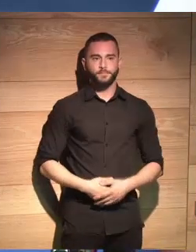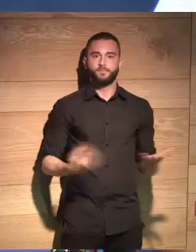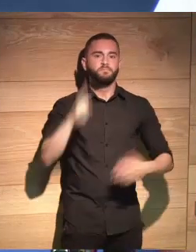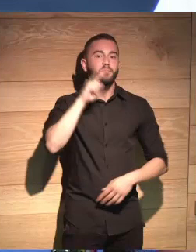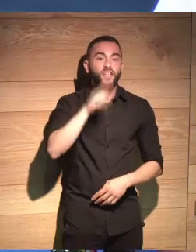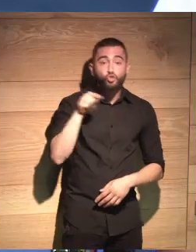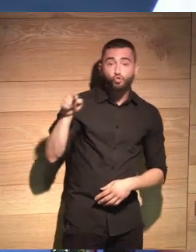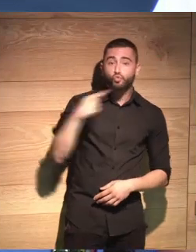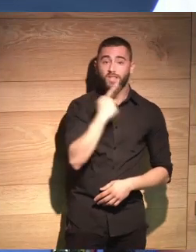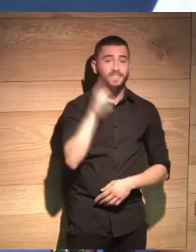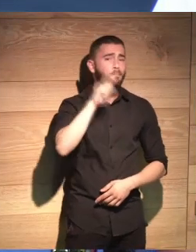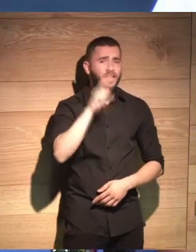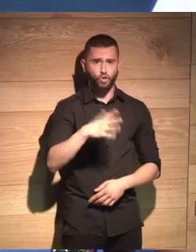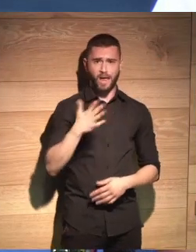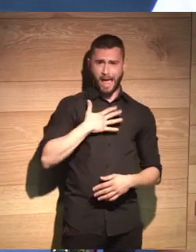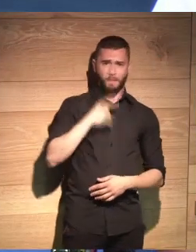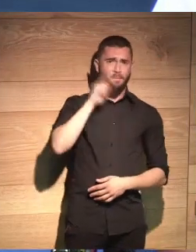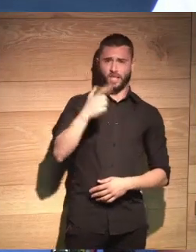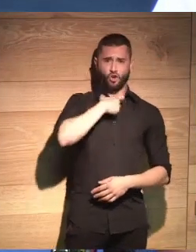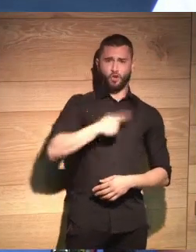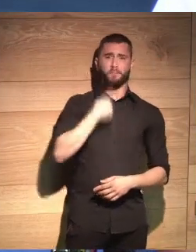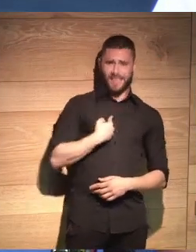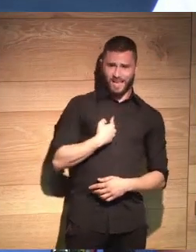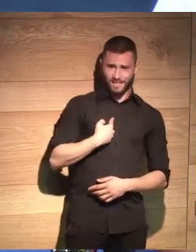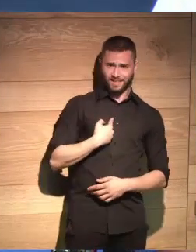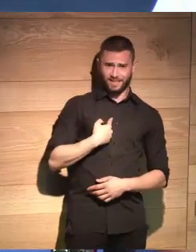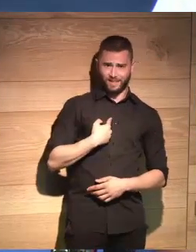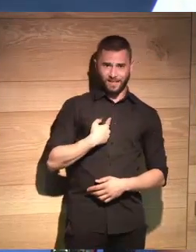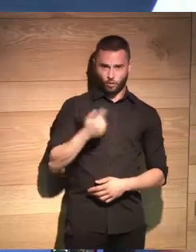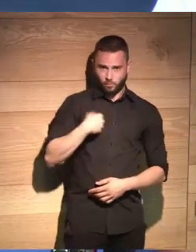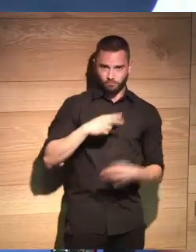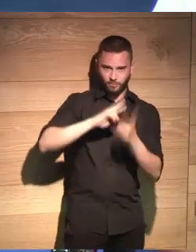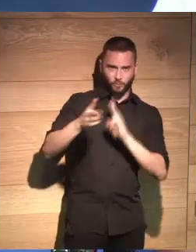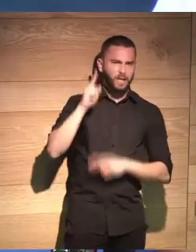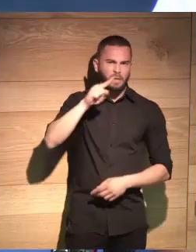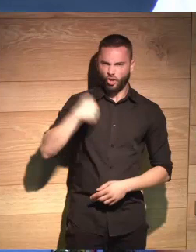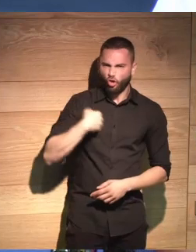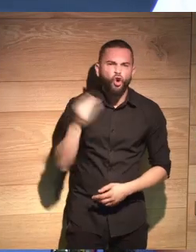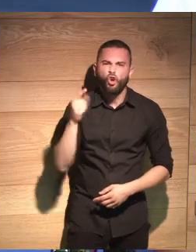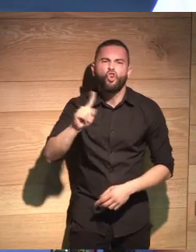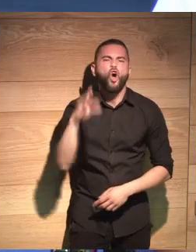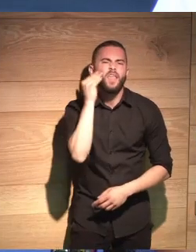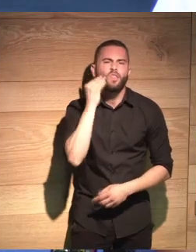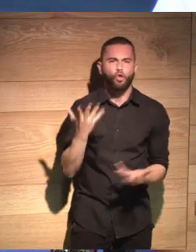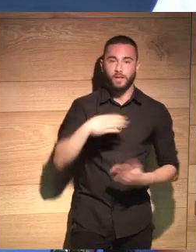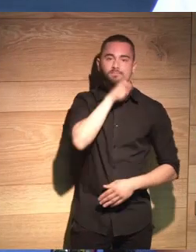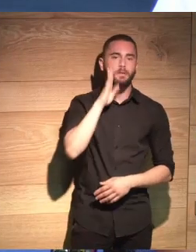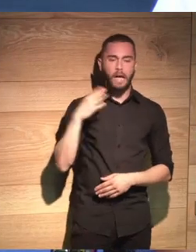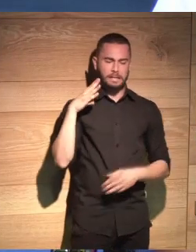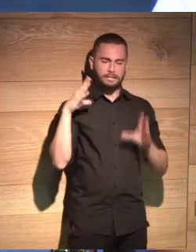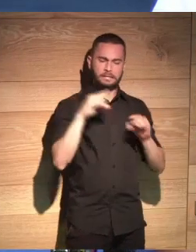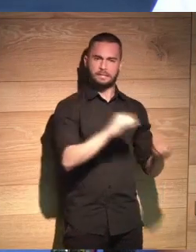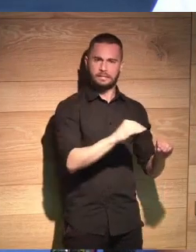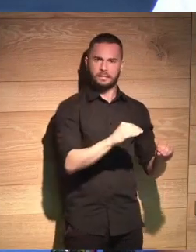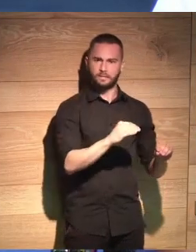Mentiroso, dijiste. Me llamaste mentiroso. Así que yo dije, no estoy mintiendo, idiota. Y mamá me regañó con la mirada y te